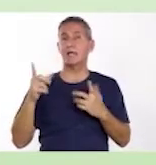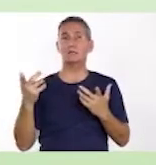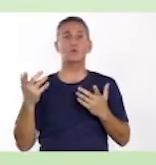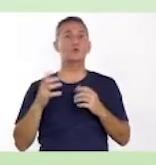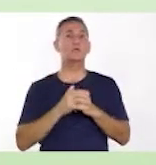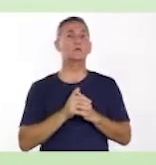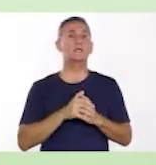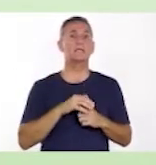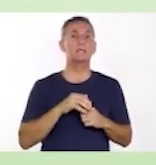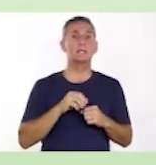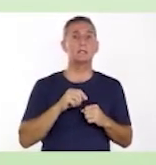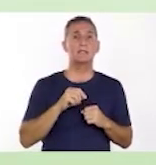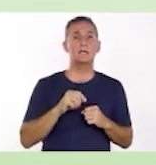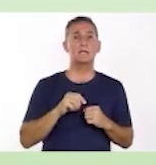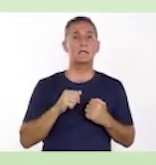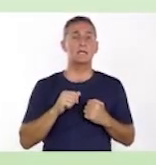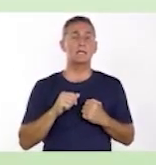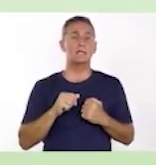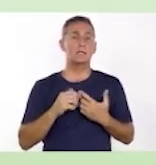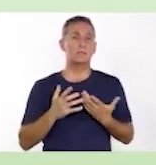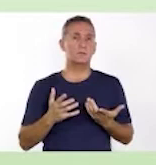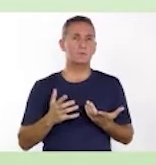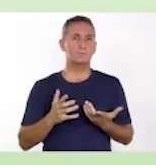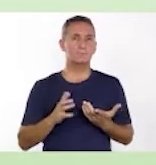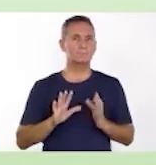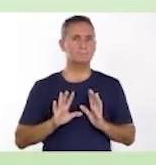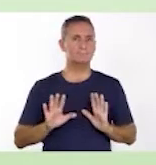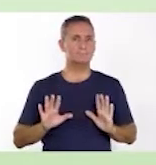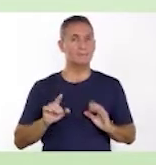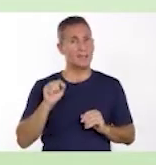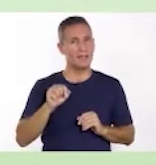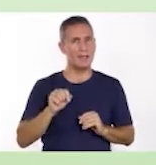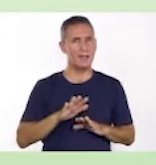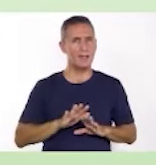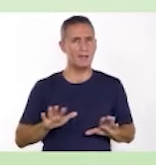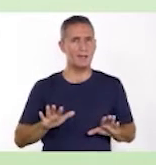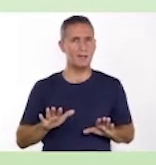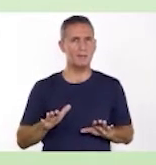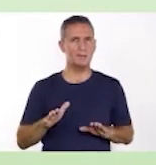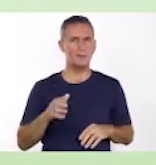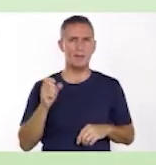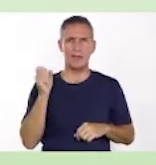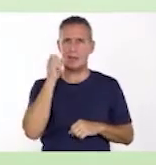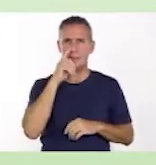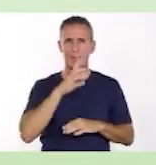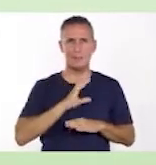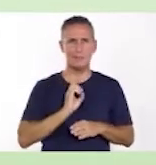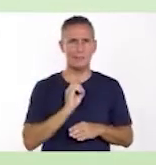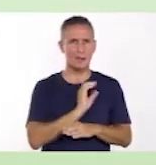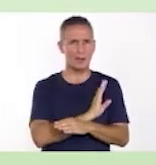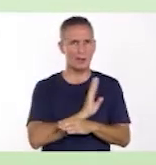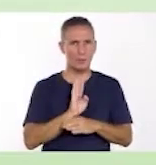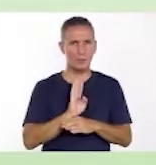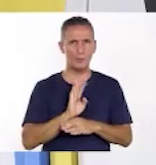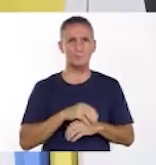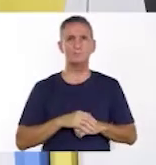las donaciones, deteniendo a Tartufo. Y ahí, bueno, pues termina la obra.